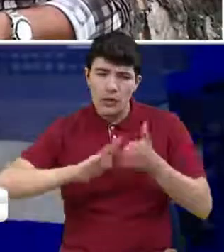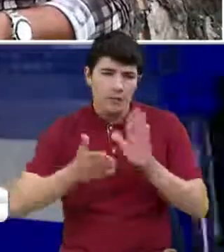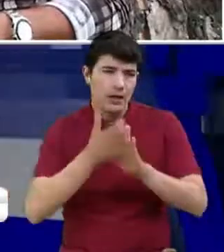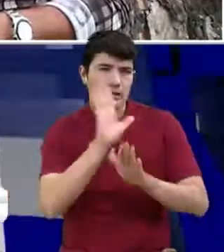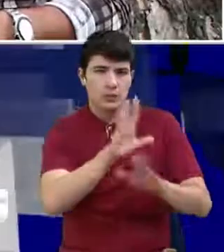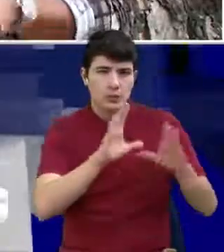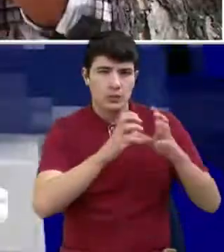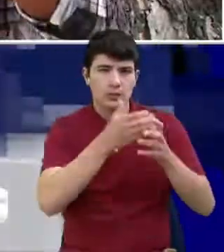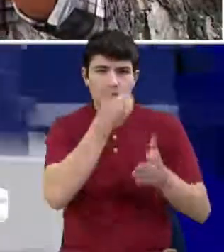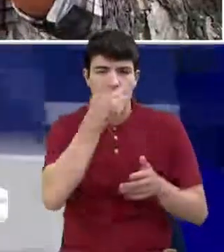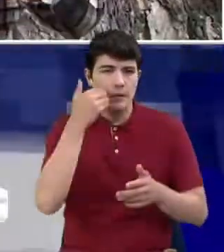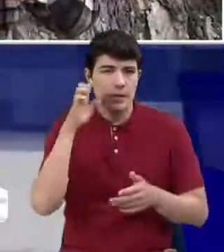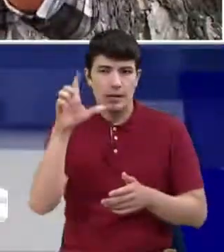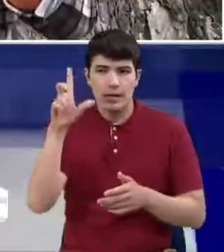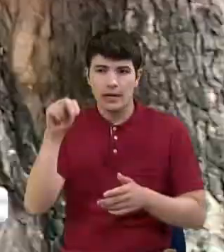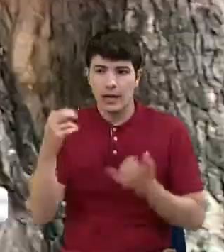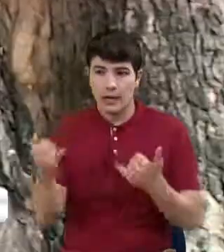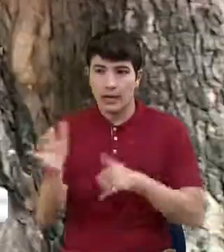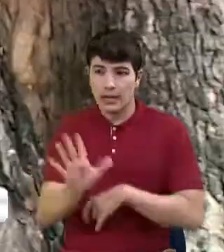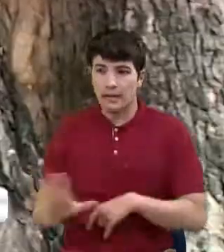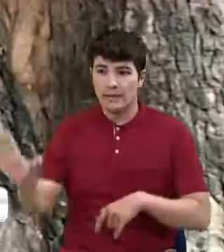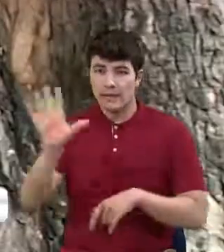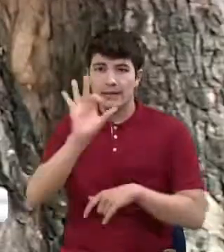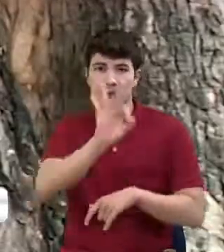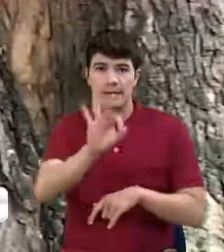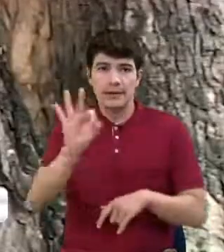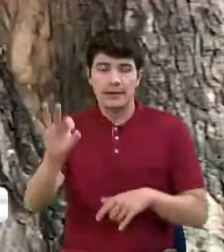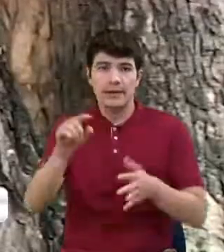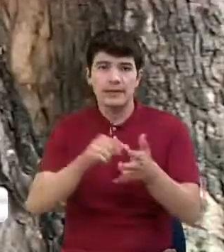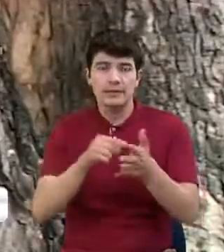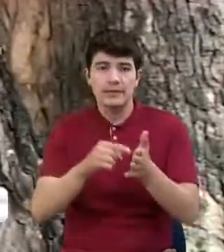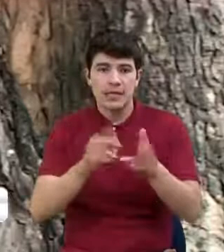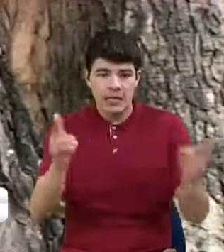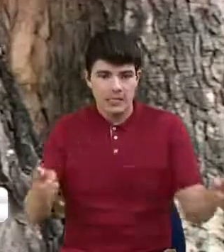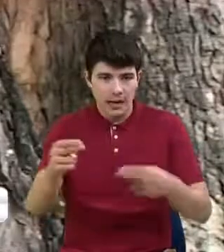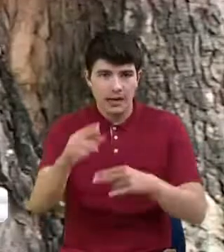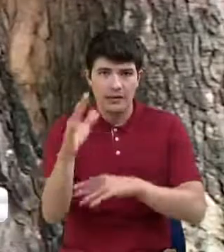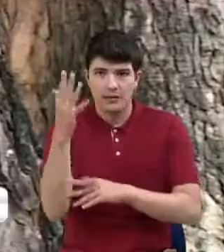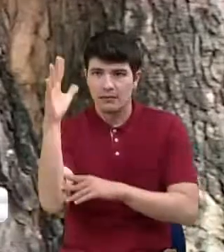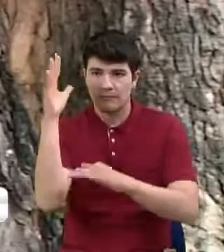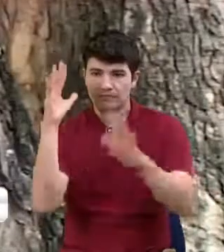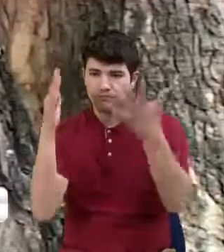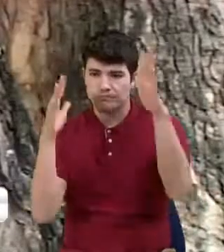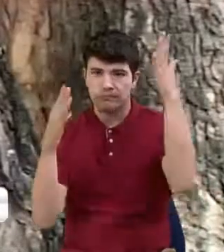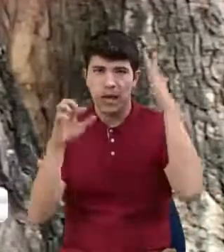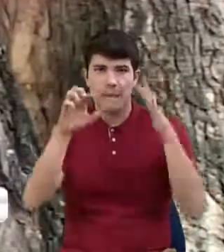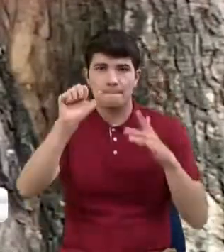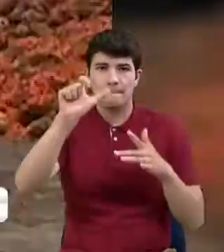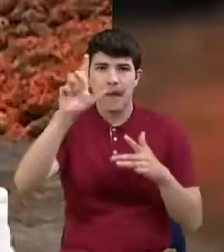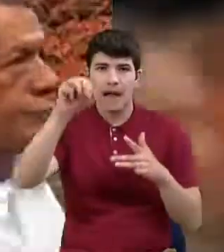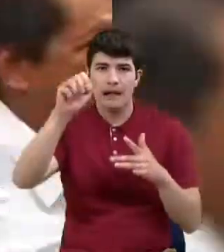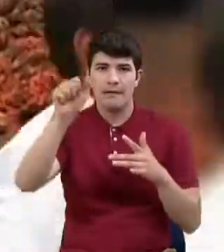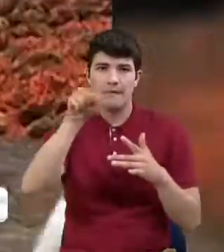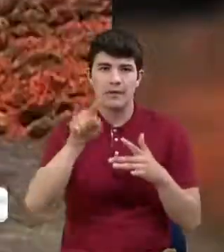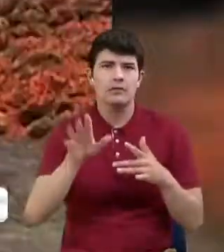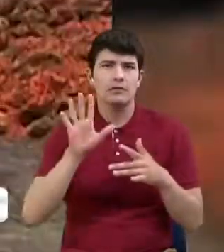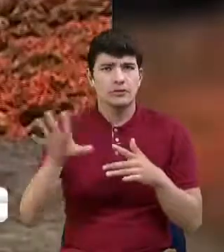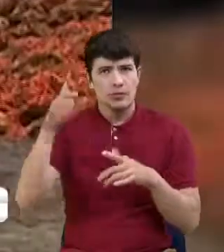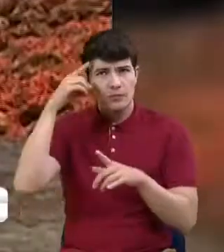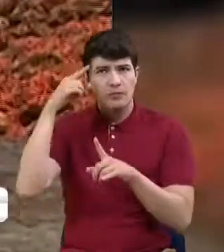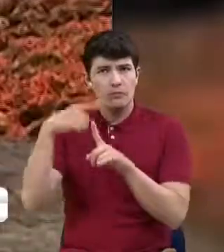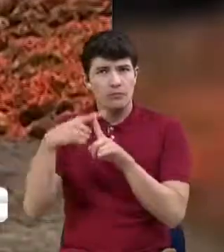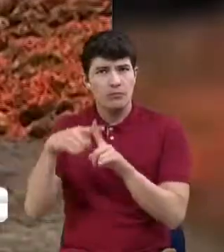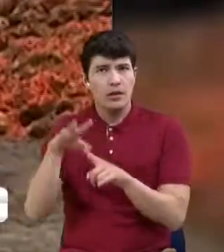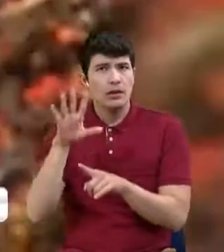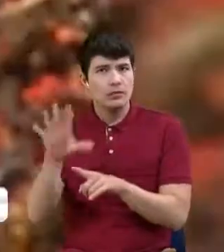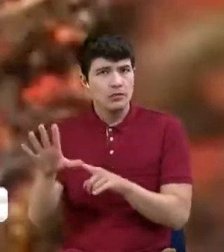muy buenas tardes el departamento actualmente tiene 33 mil hectáreas de palma de será sembradas es decir hay optimismo del gremio palmicultor